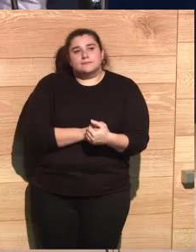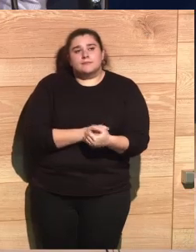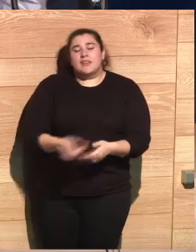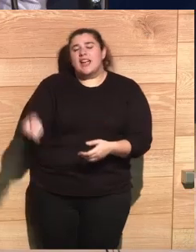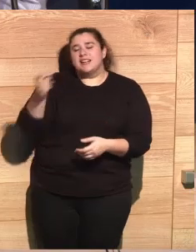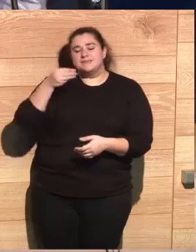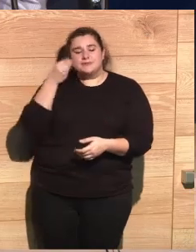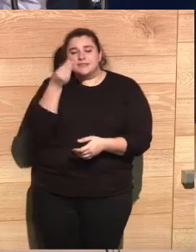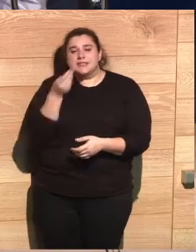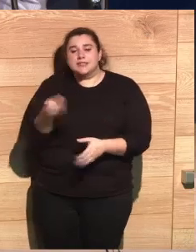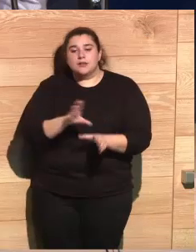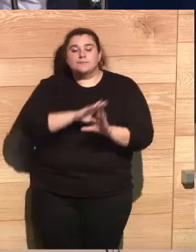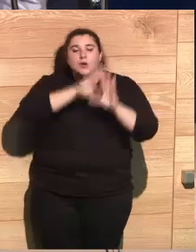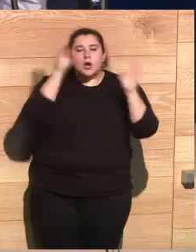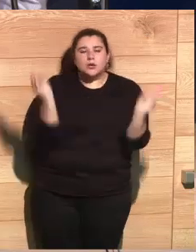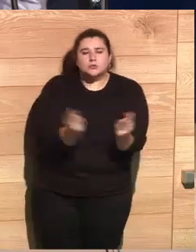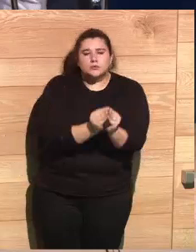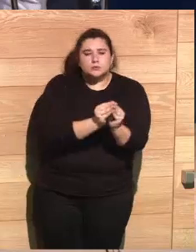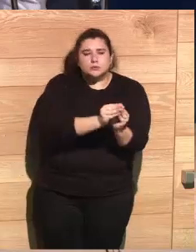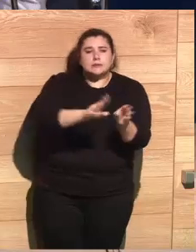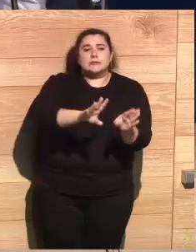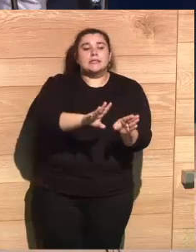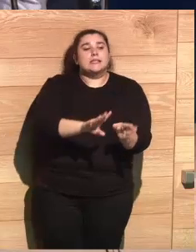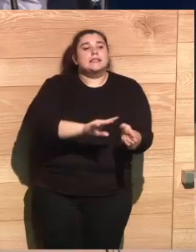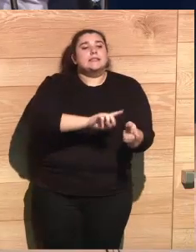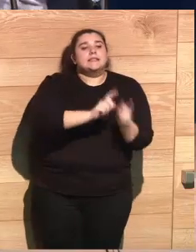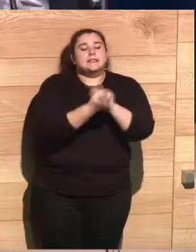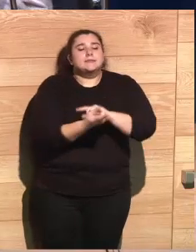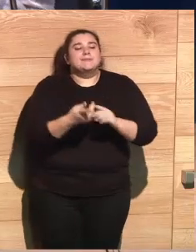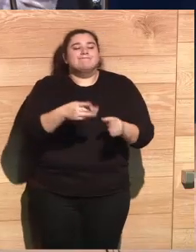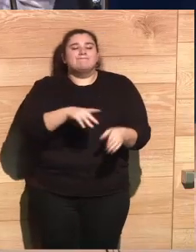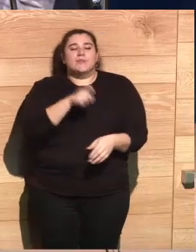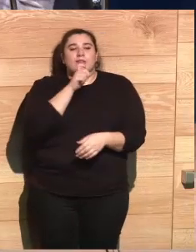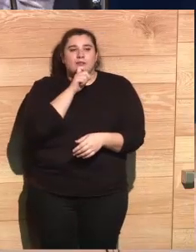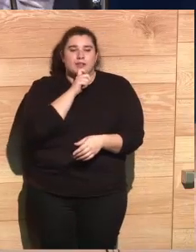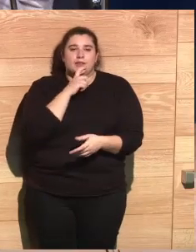Es difícil resumir el cambio en una palabra, porque tú ten en cuenta que